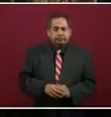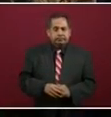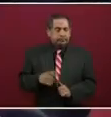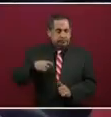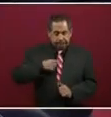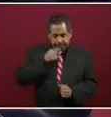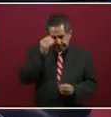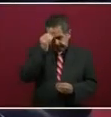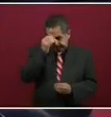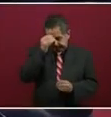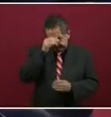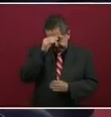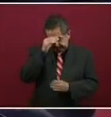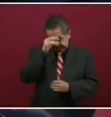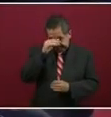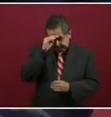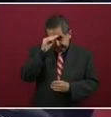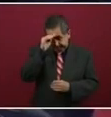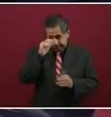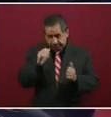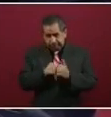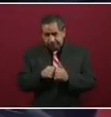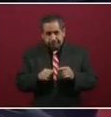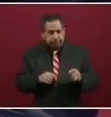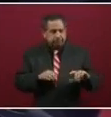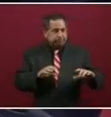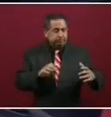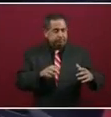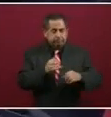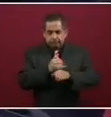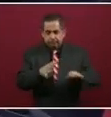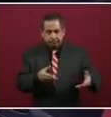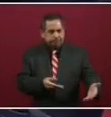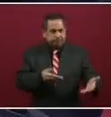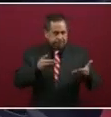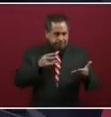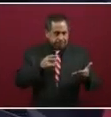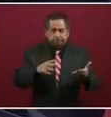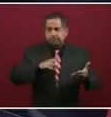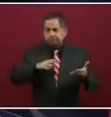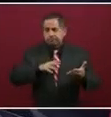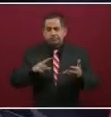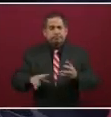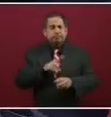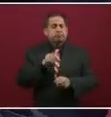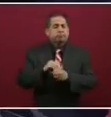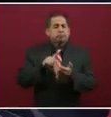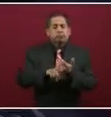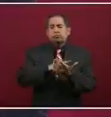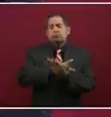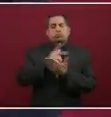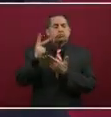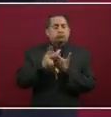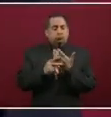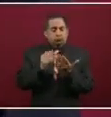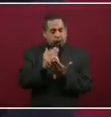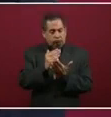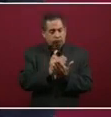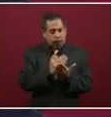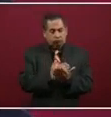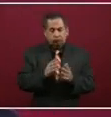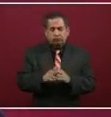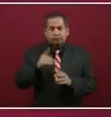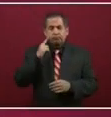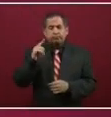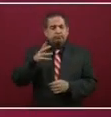reflexión sobre este tema con informes. Hay todo un programa de